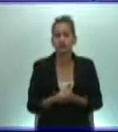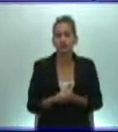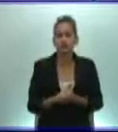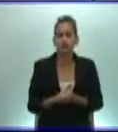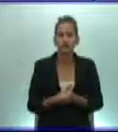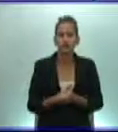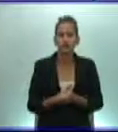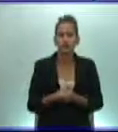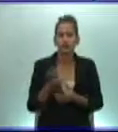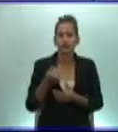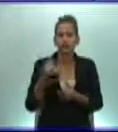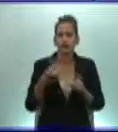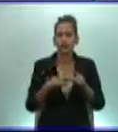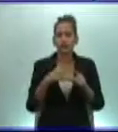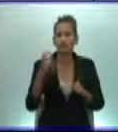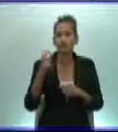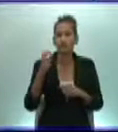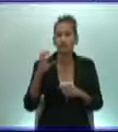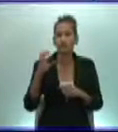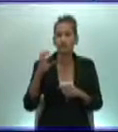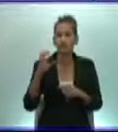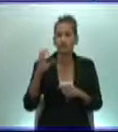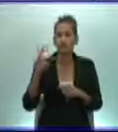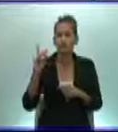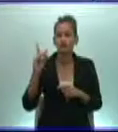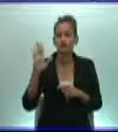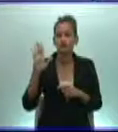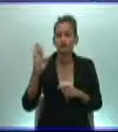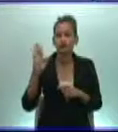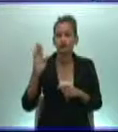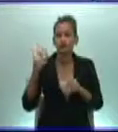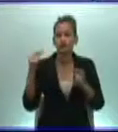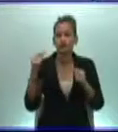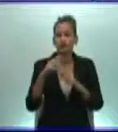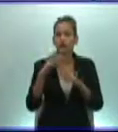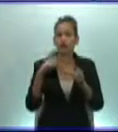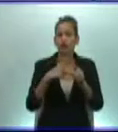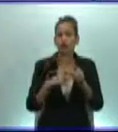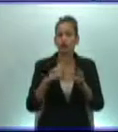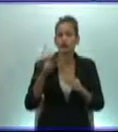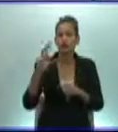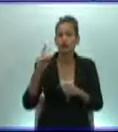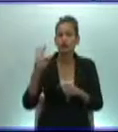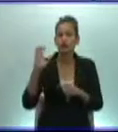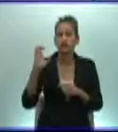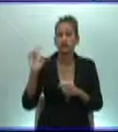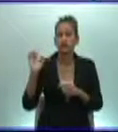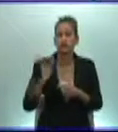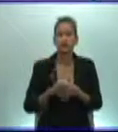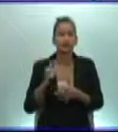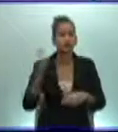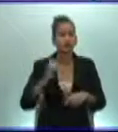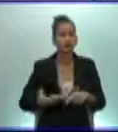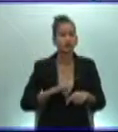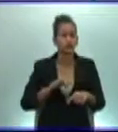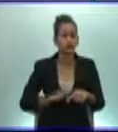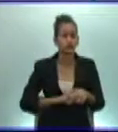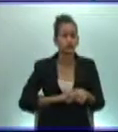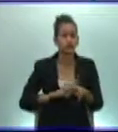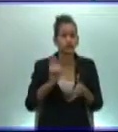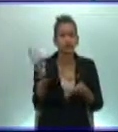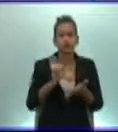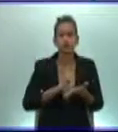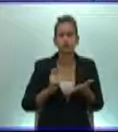DC. Te voy a ofrecer un tiempo para que puedas trazar la figura en tu libreta